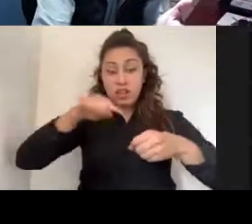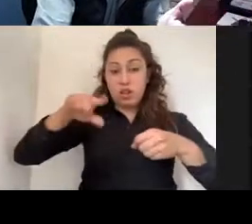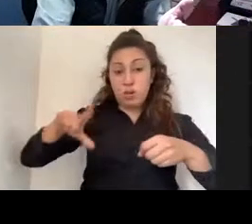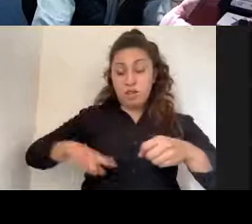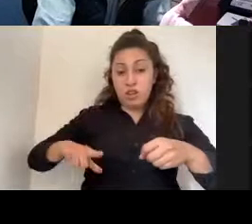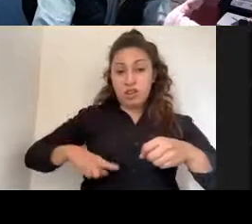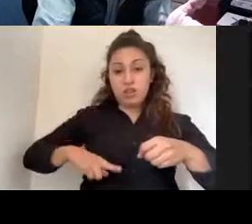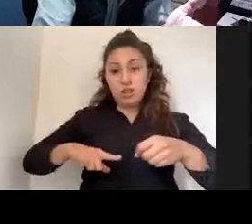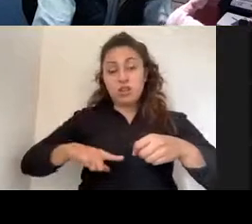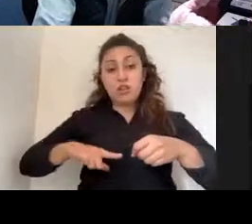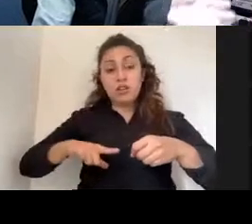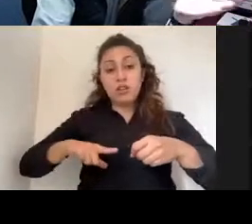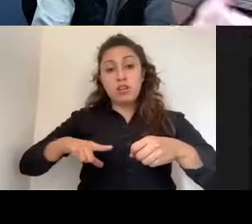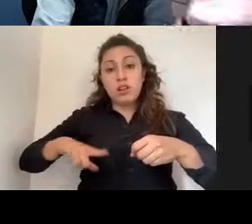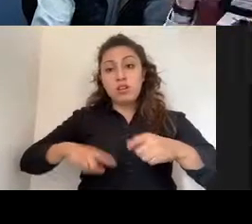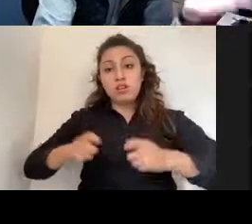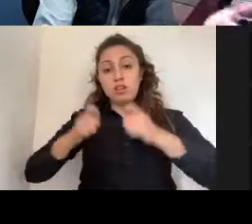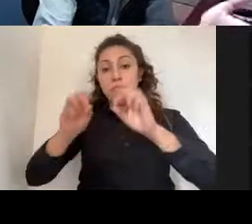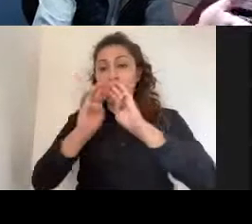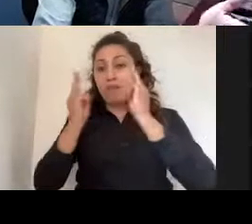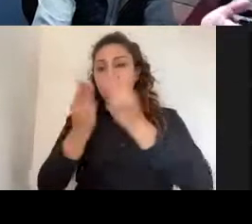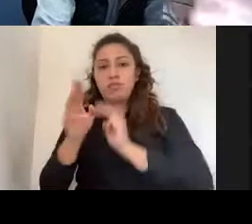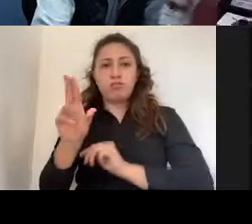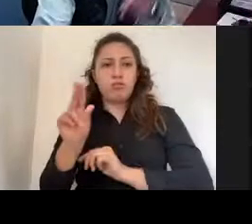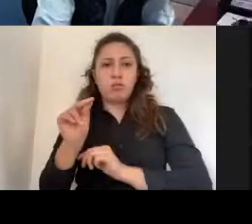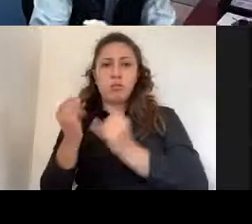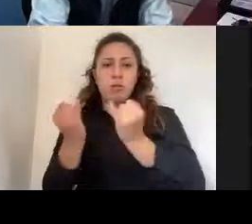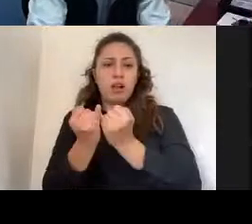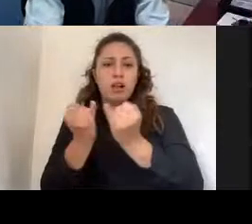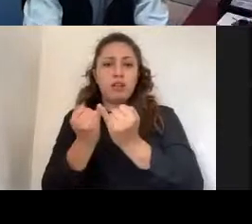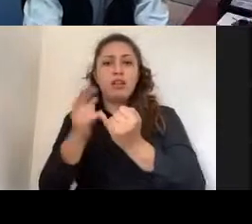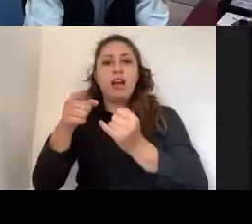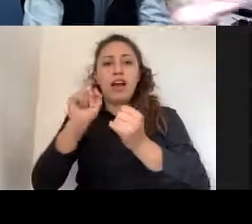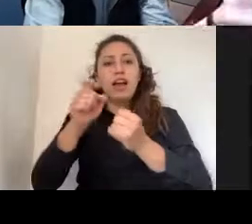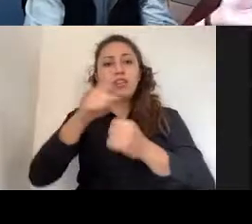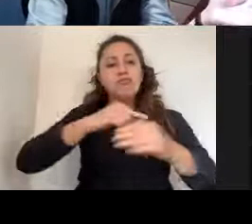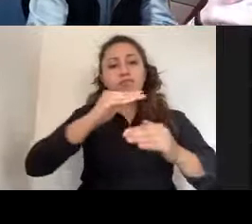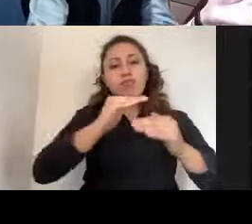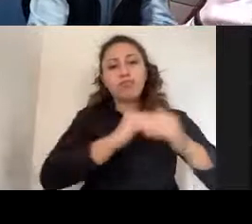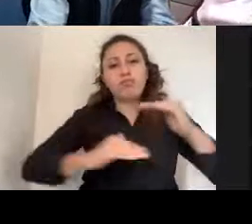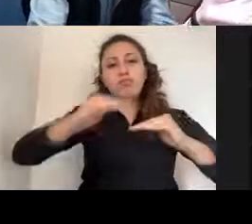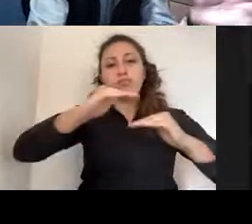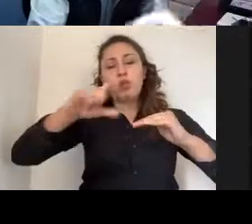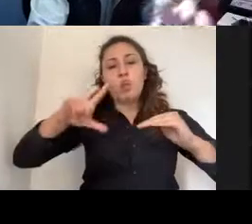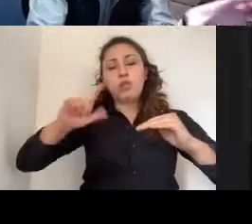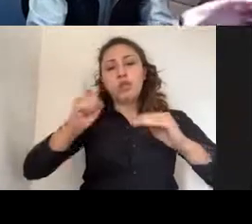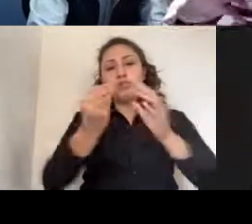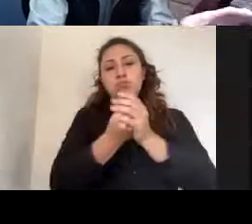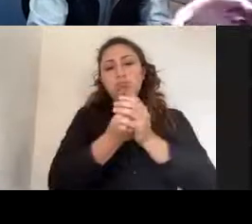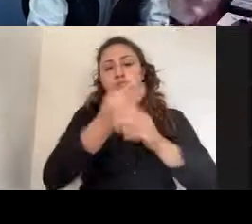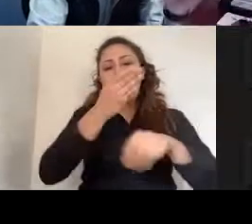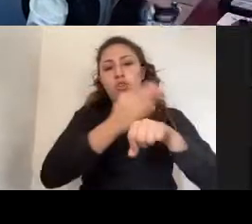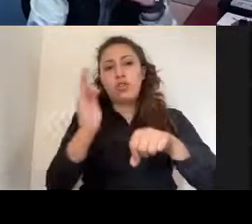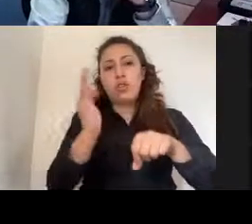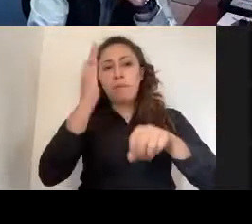asociación delictuosa, se da precisamente la delincuencia organizada, que es un delito federal. Entonces, en